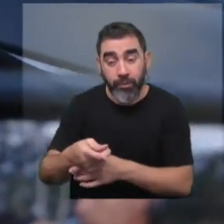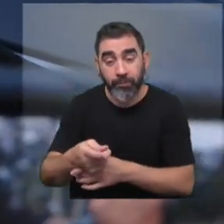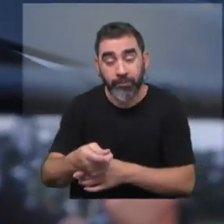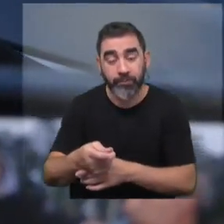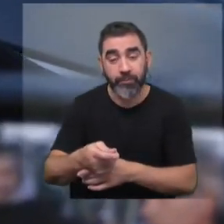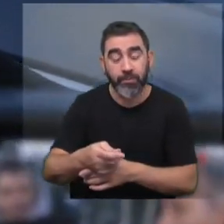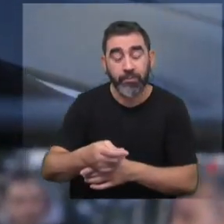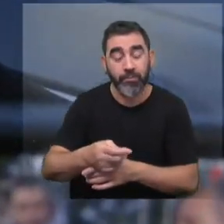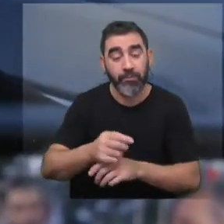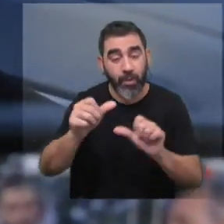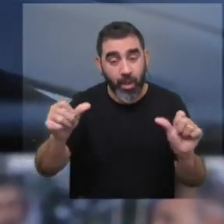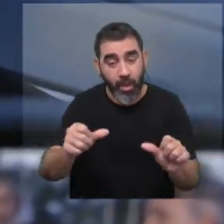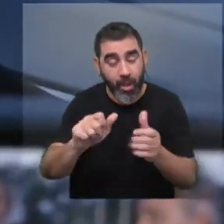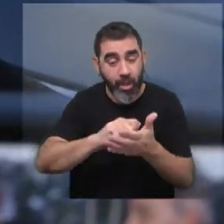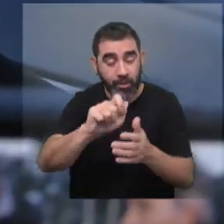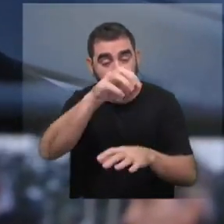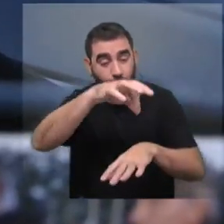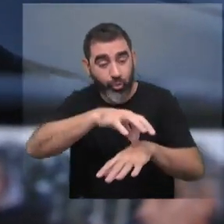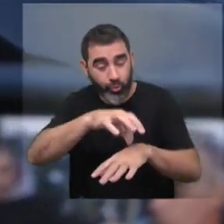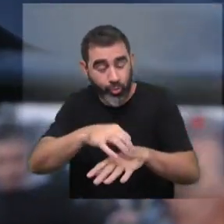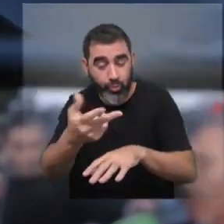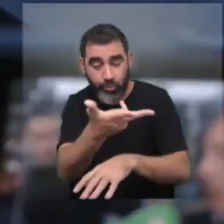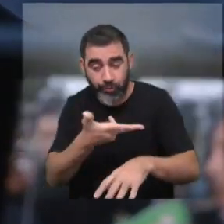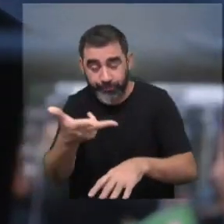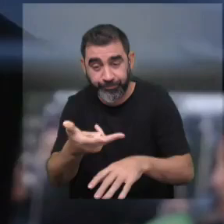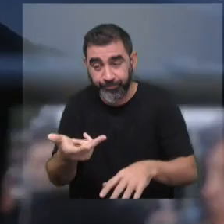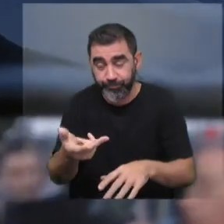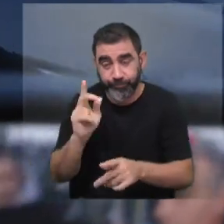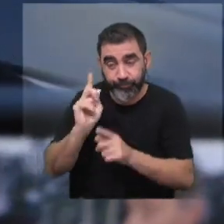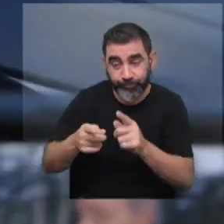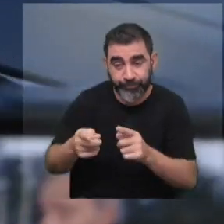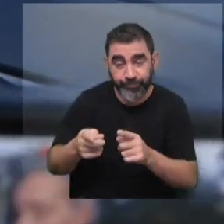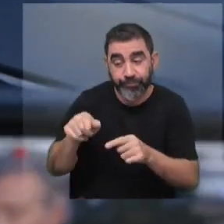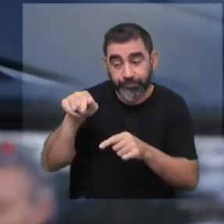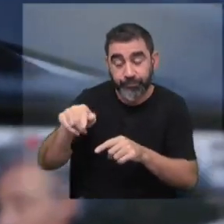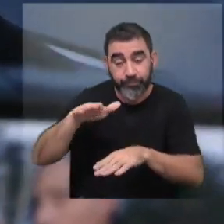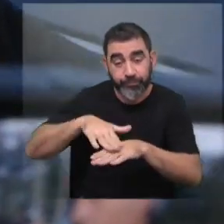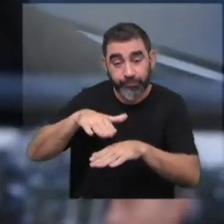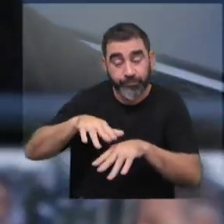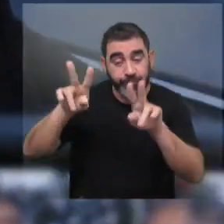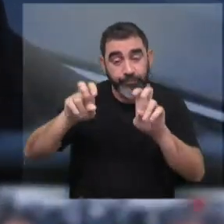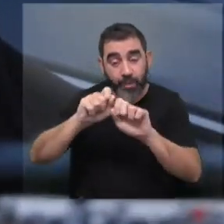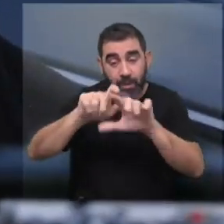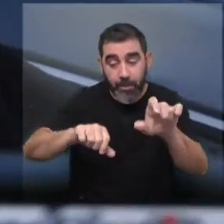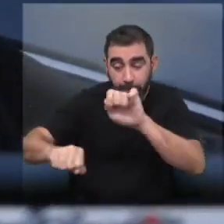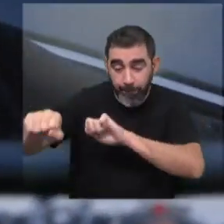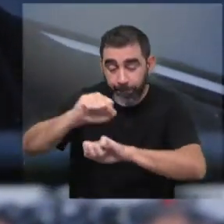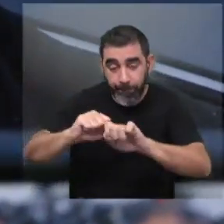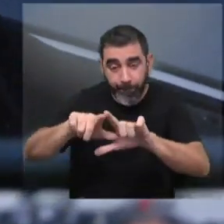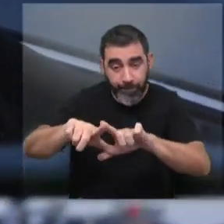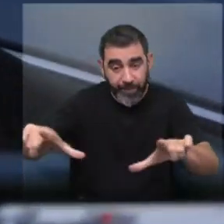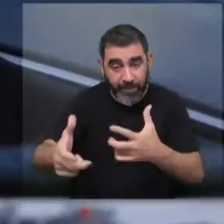interdisciplinaria con la doctora Vallejo manikowski y Lucio que van a ser el trabajo de limpieza del